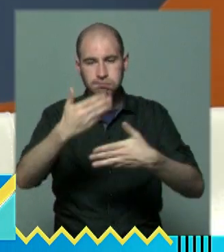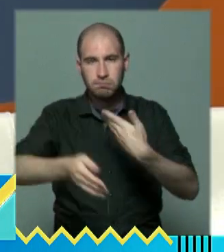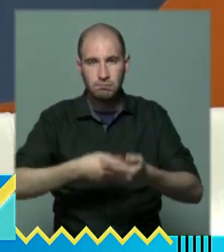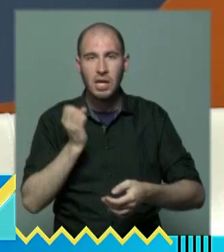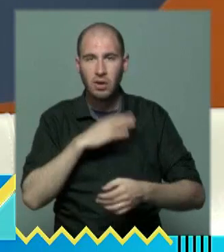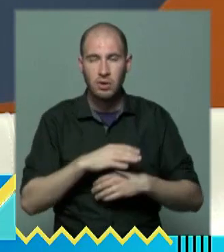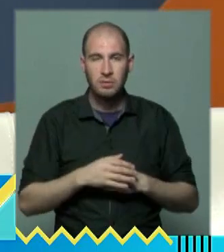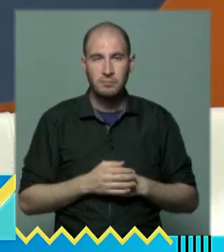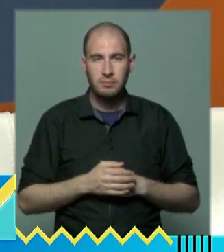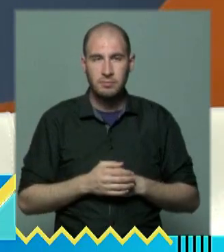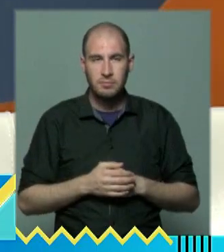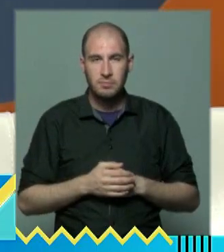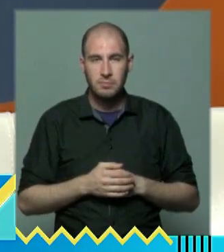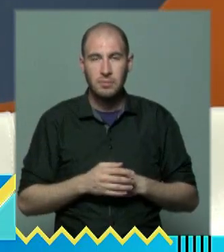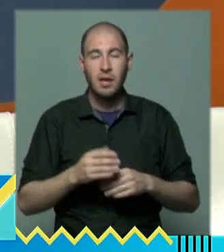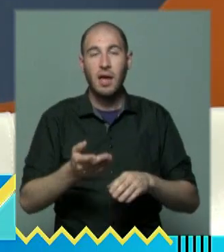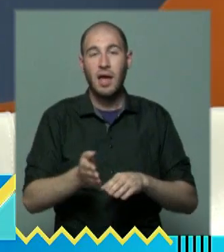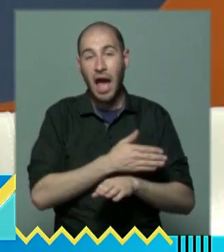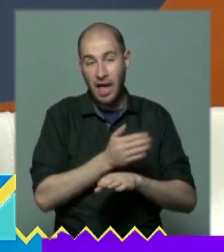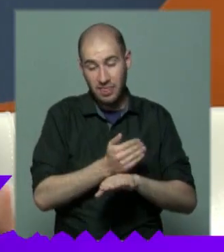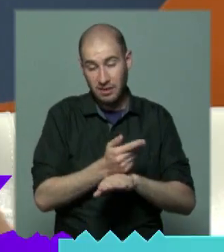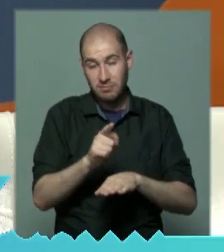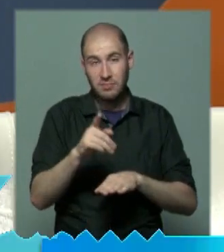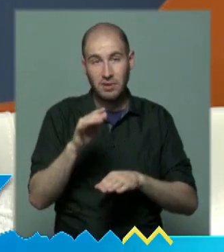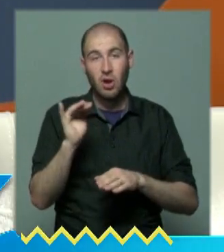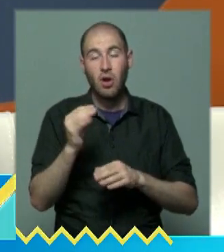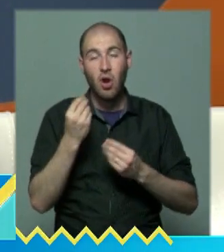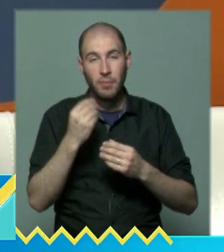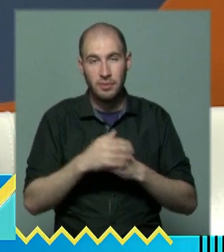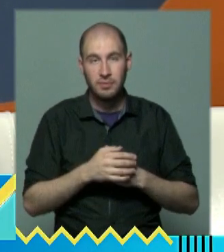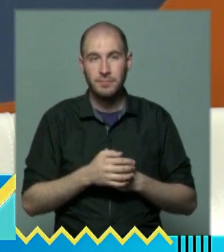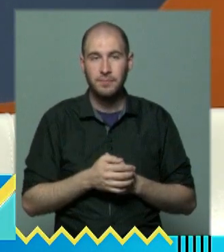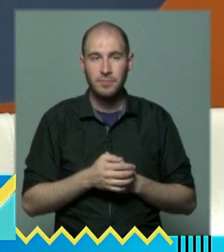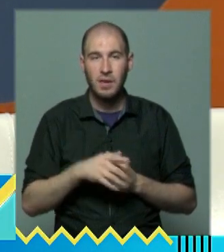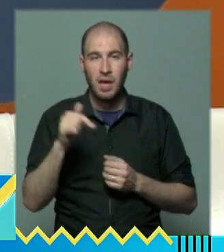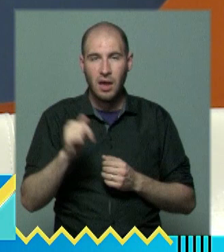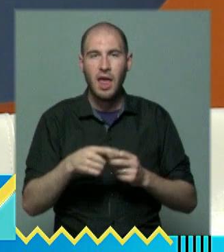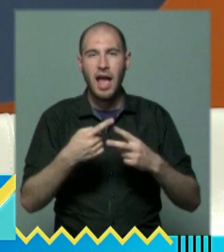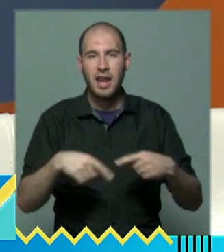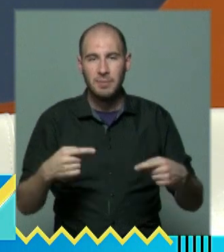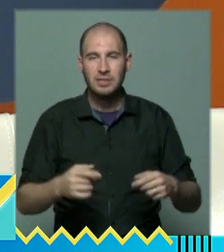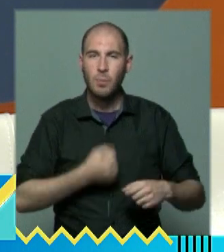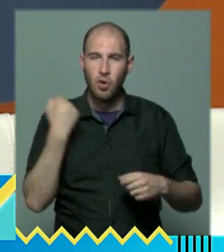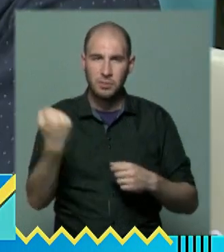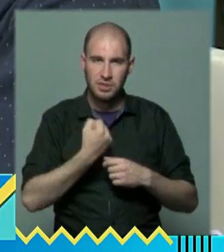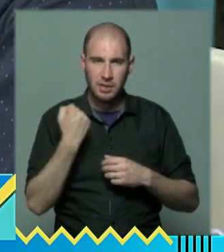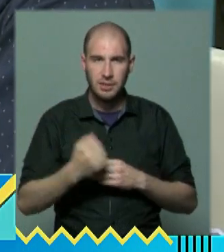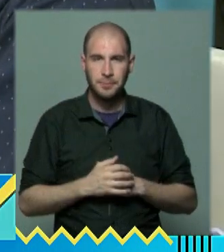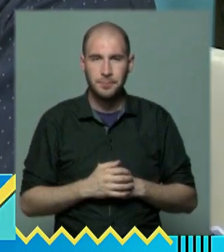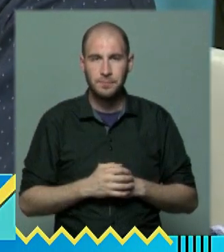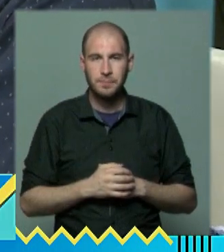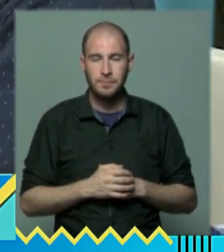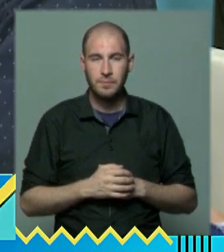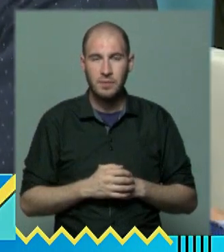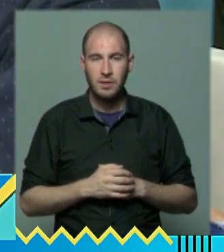y esto digo, más temprano que tarde vos vas a empezar, digo, y con la herramienta formidable que implica